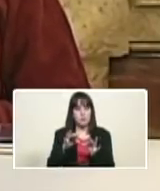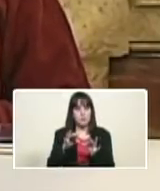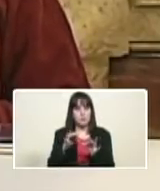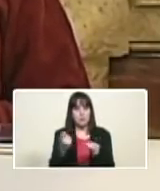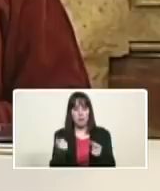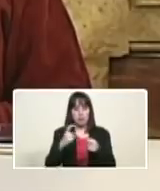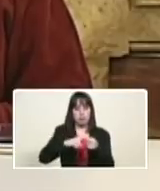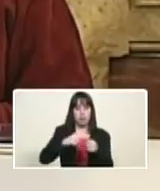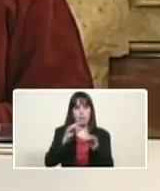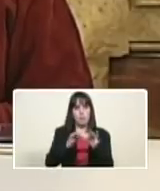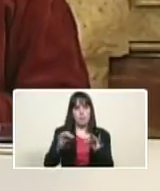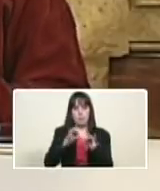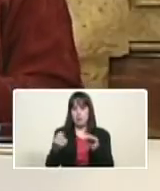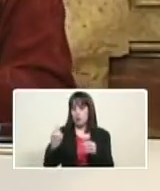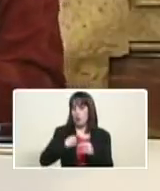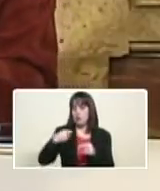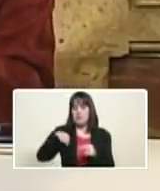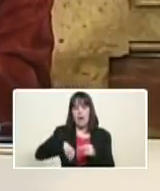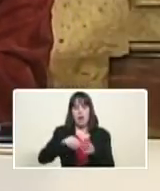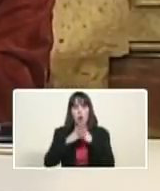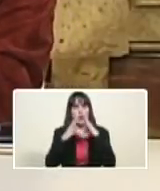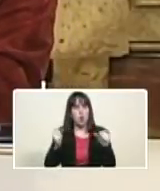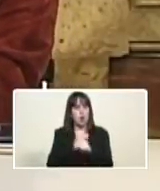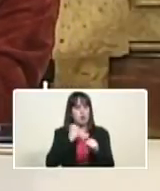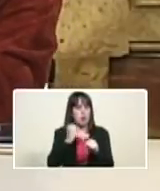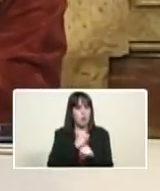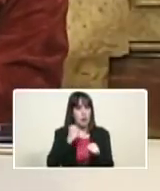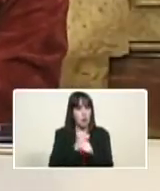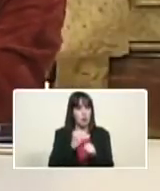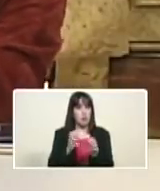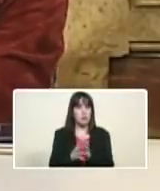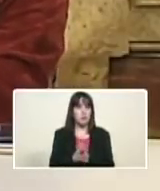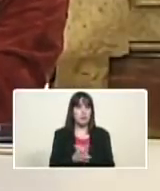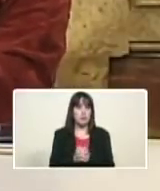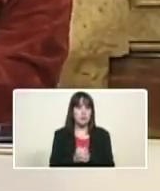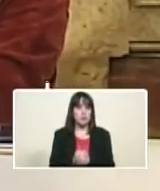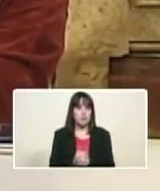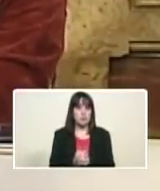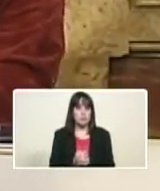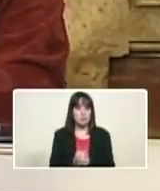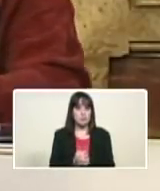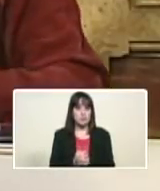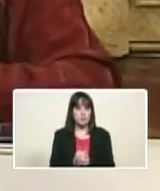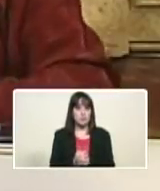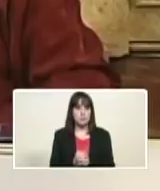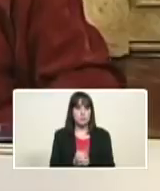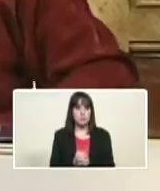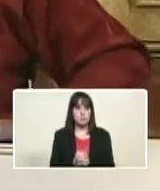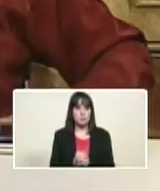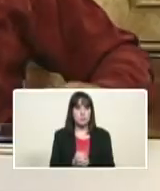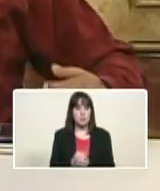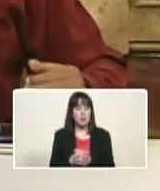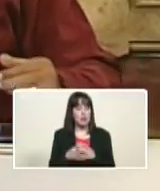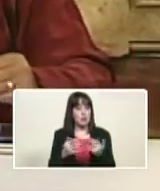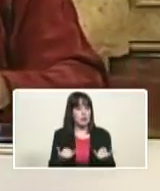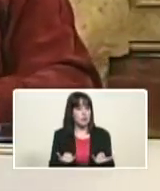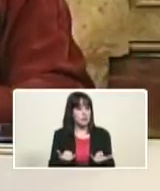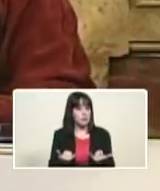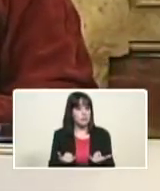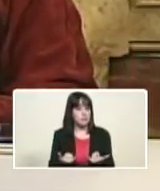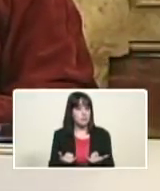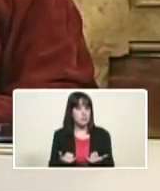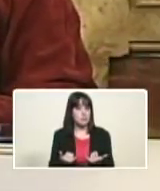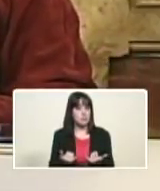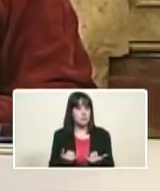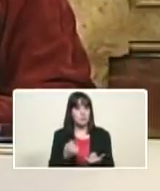Ancladas en San Petro. San Petro que está en los cielos. San Petro. ¿Ah?